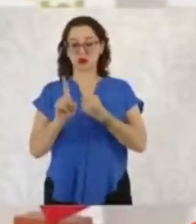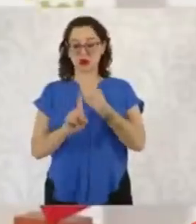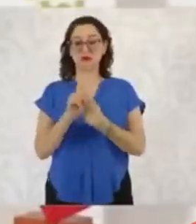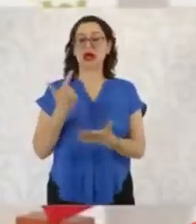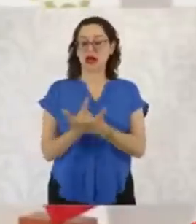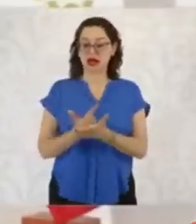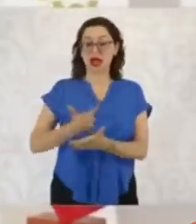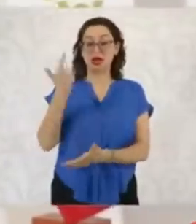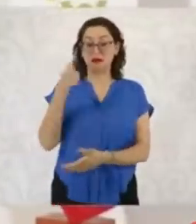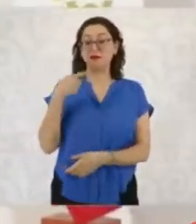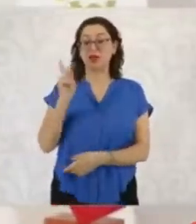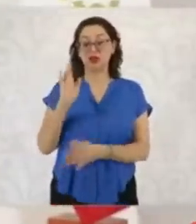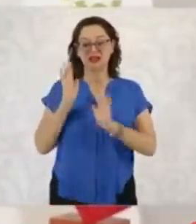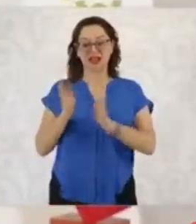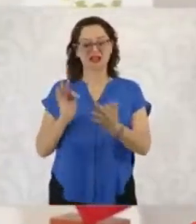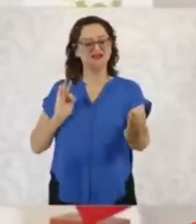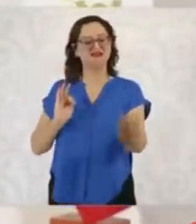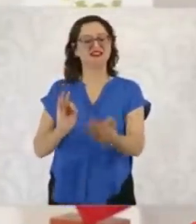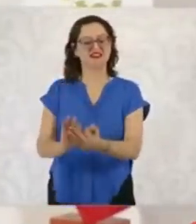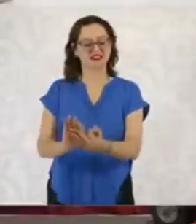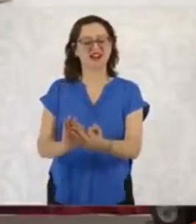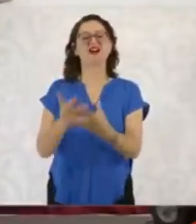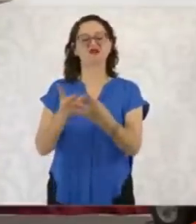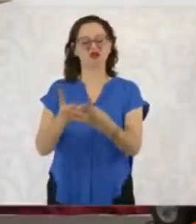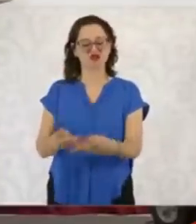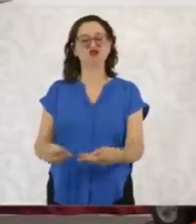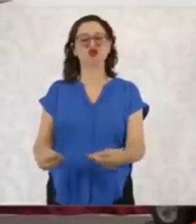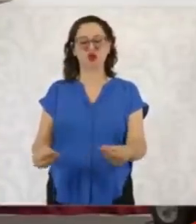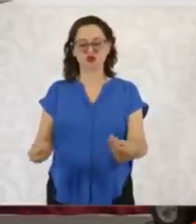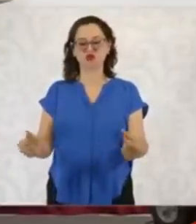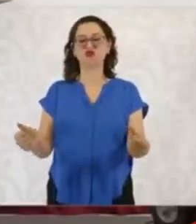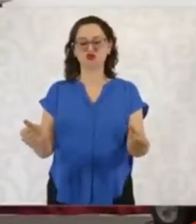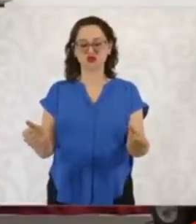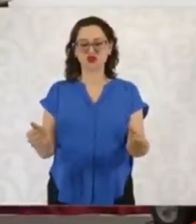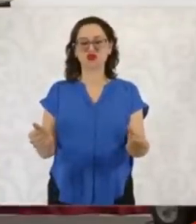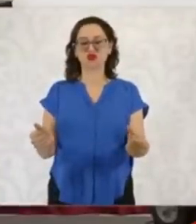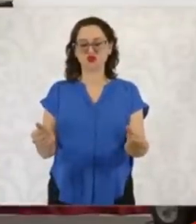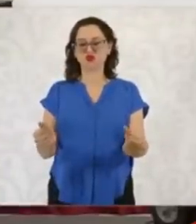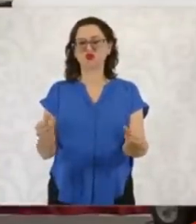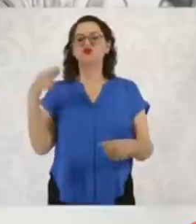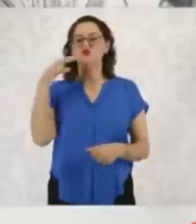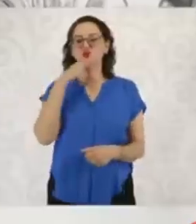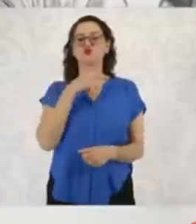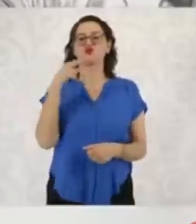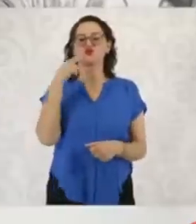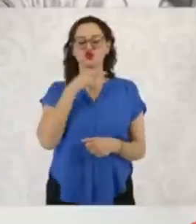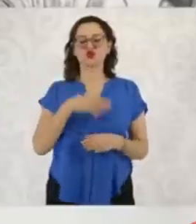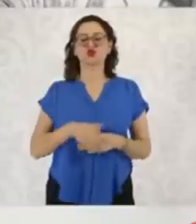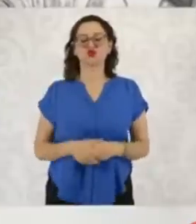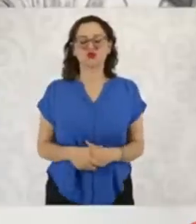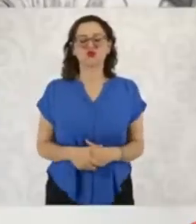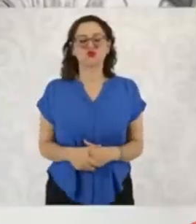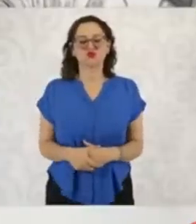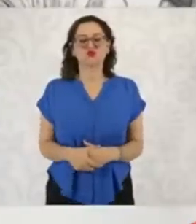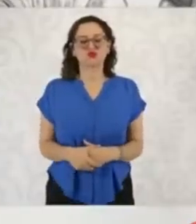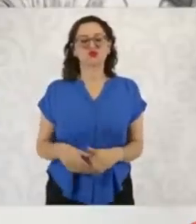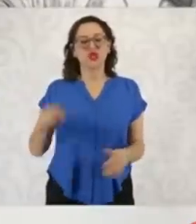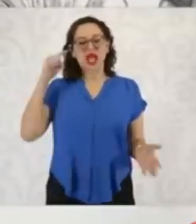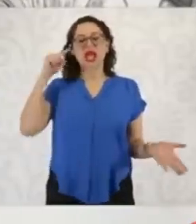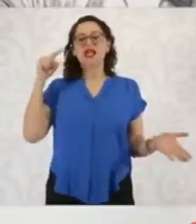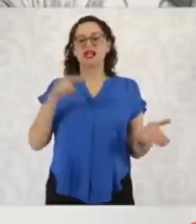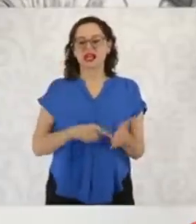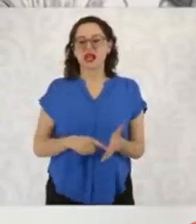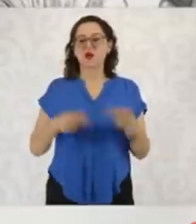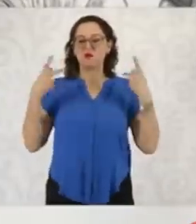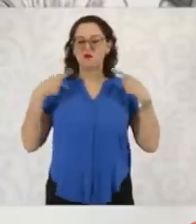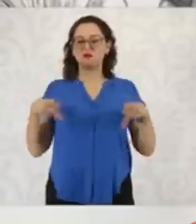resolverlo pronto. Y creo que el pueblo nos va a responder porque se